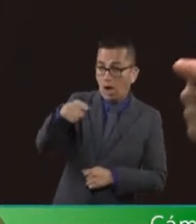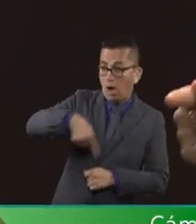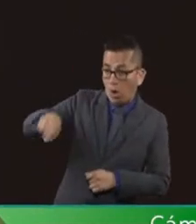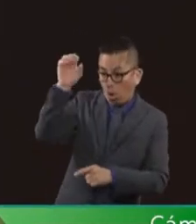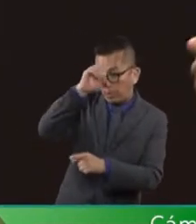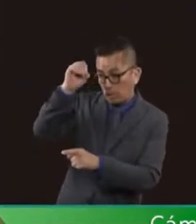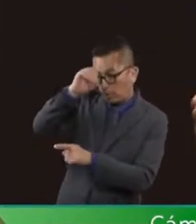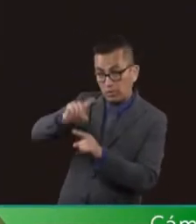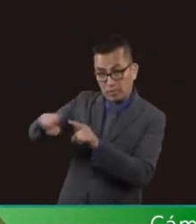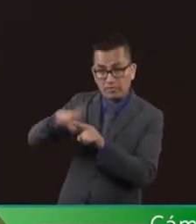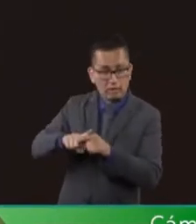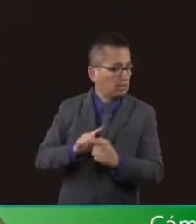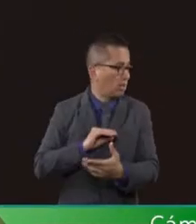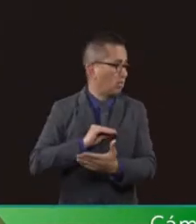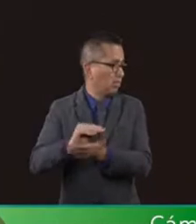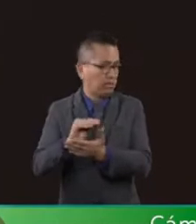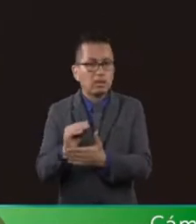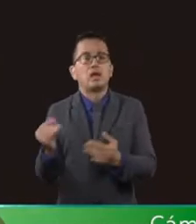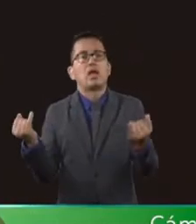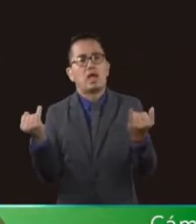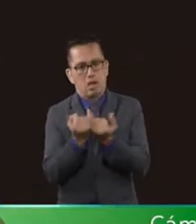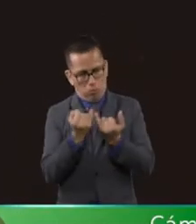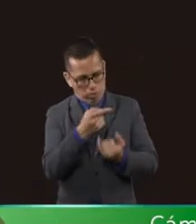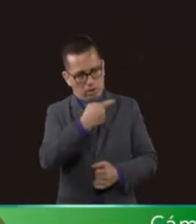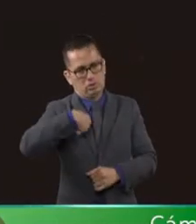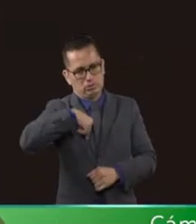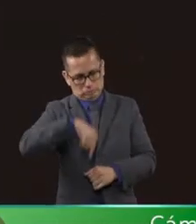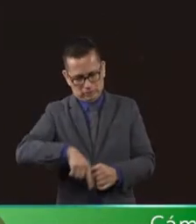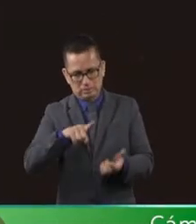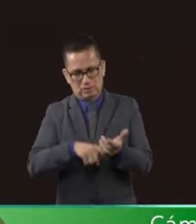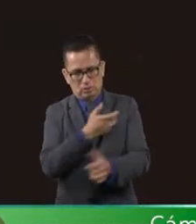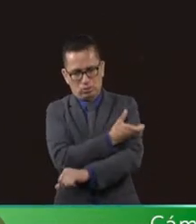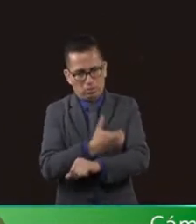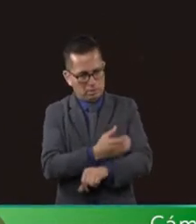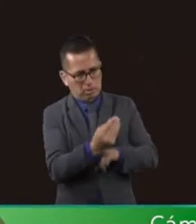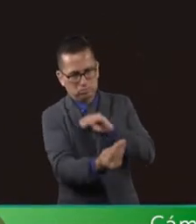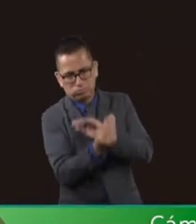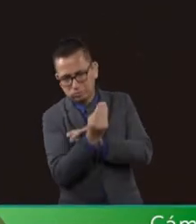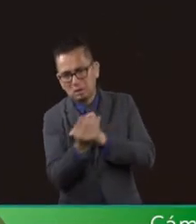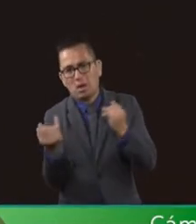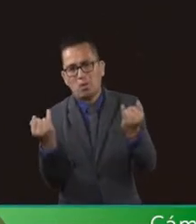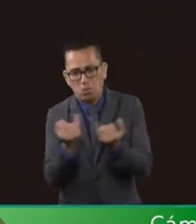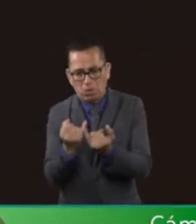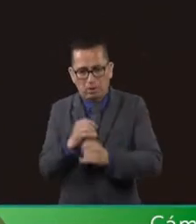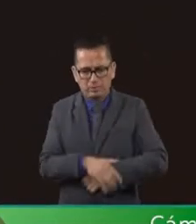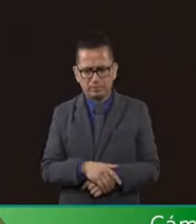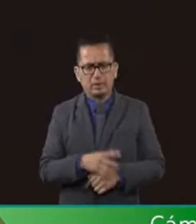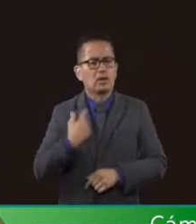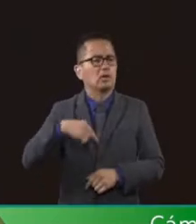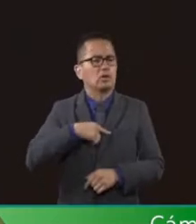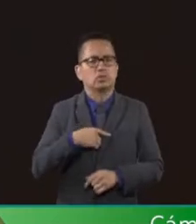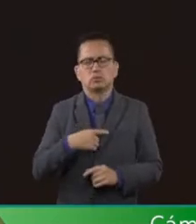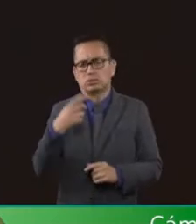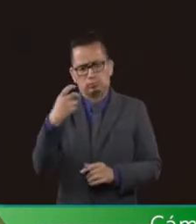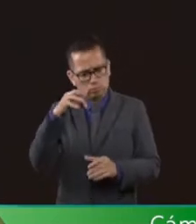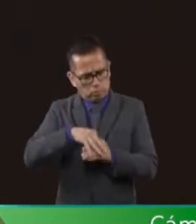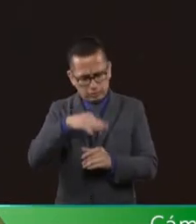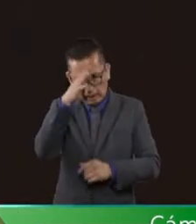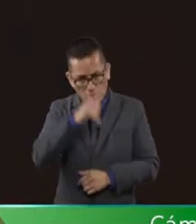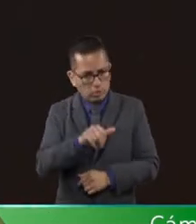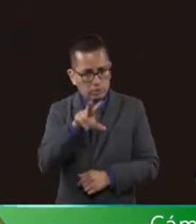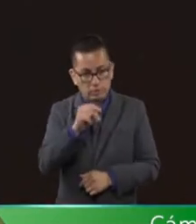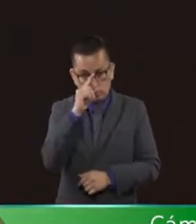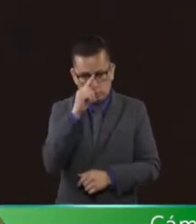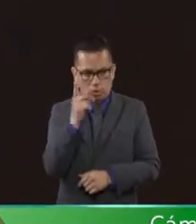a escuchar a las y los compañeros de este poder legislativo. Por eso, reiteramos, votamos en contra y esperamos que las